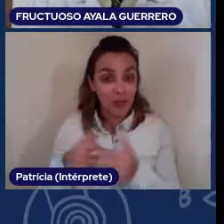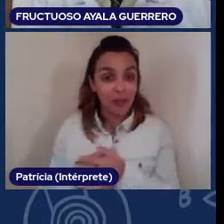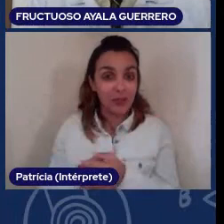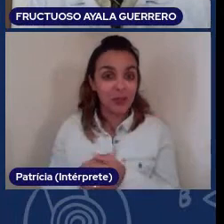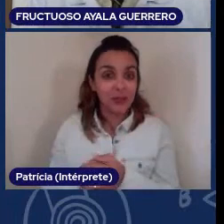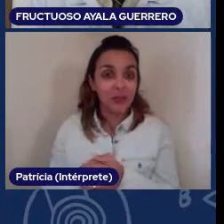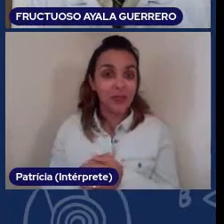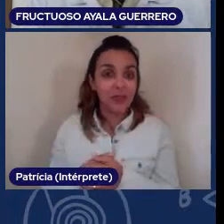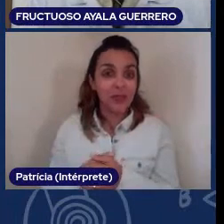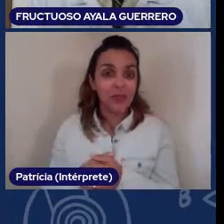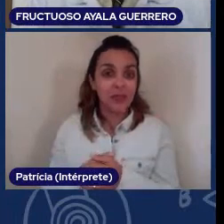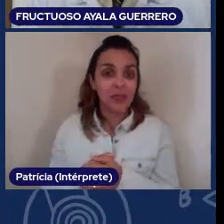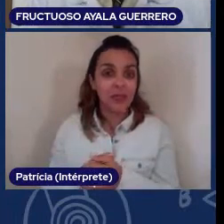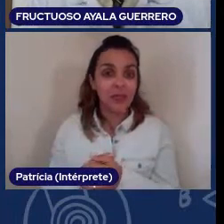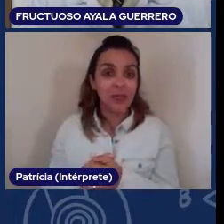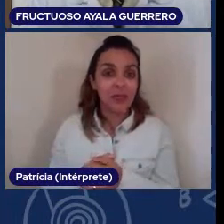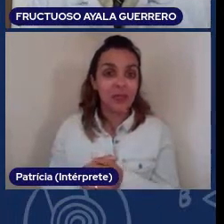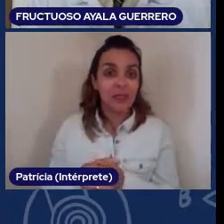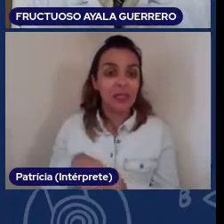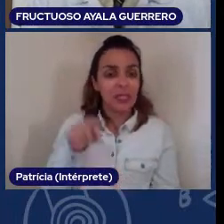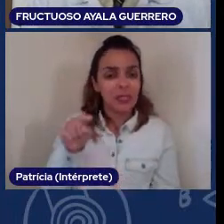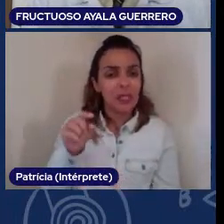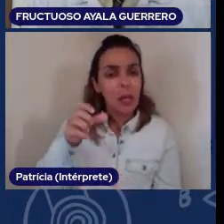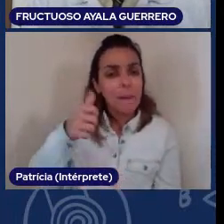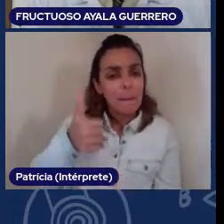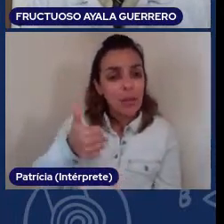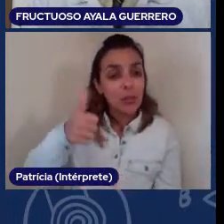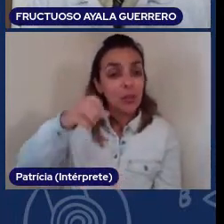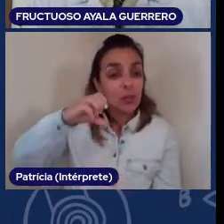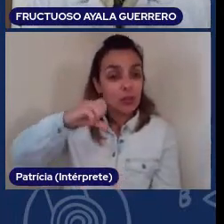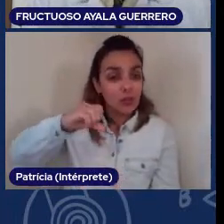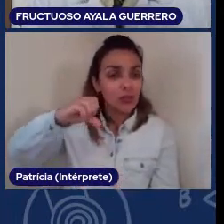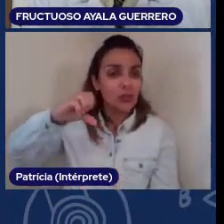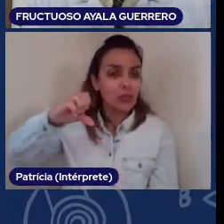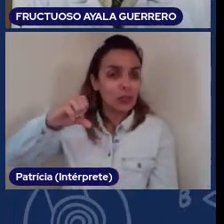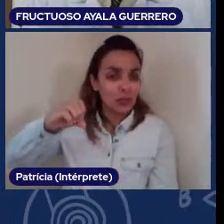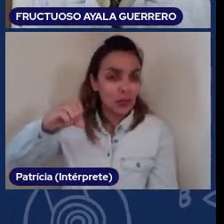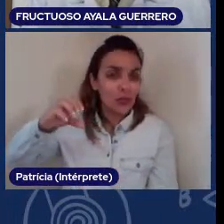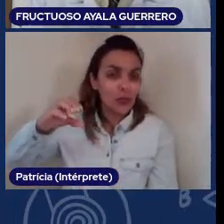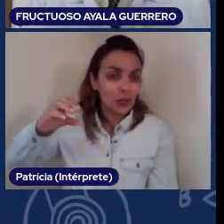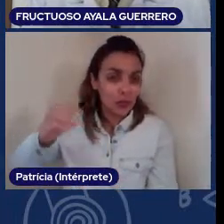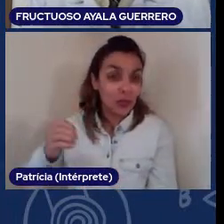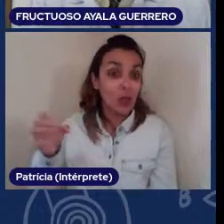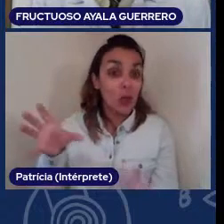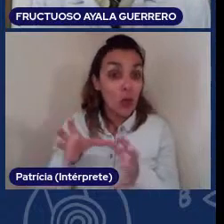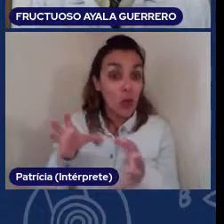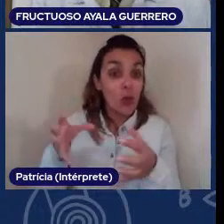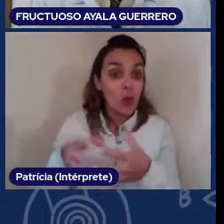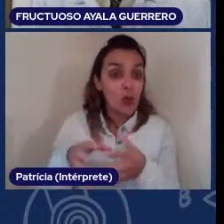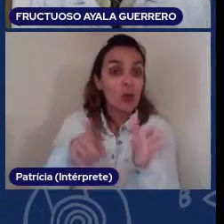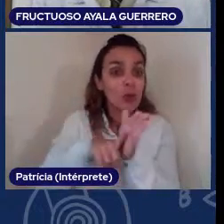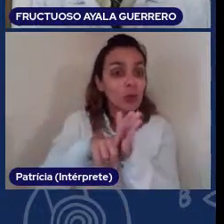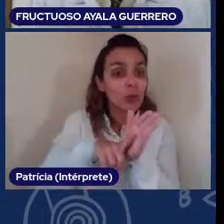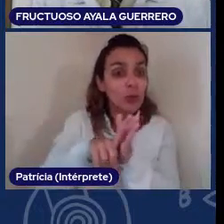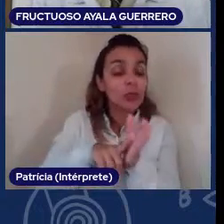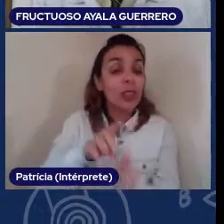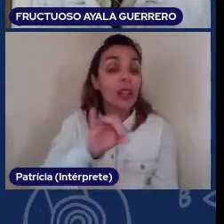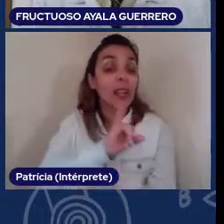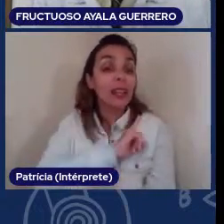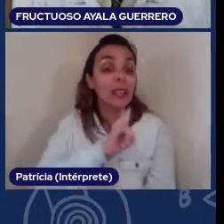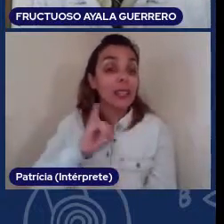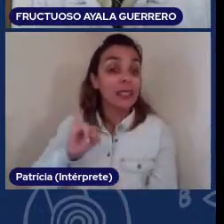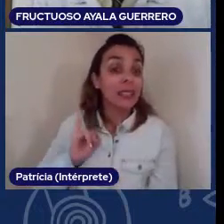Desde la década de 1990 y tantos, un grupo de investigadores italianos estudiando en